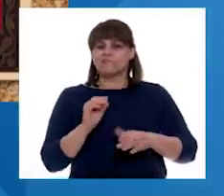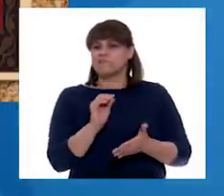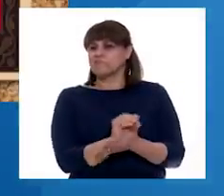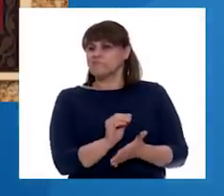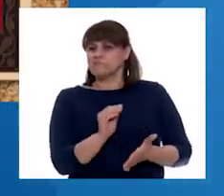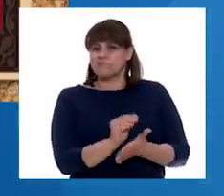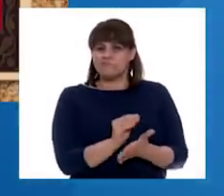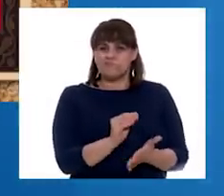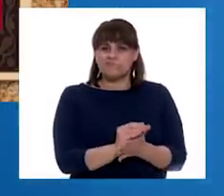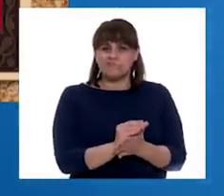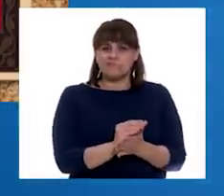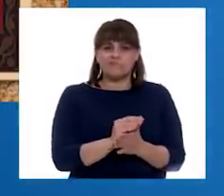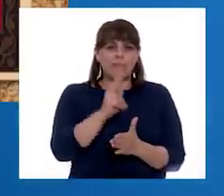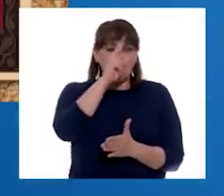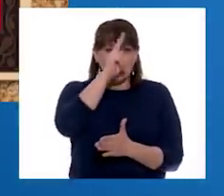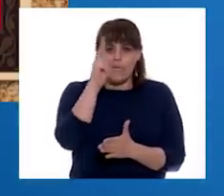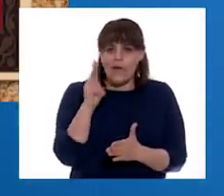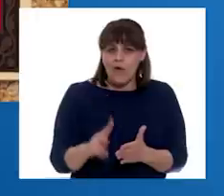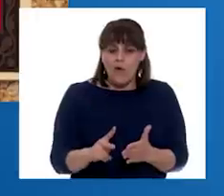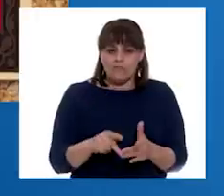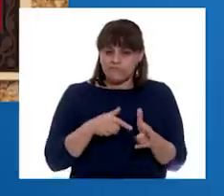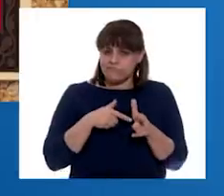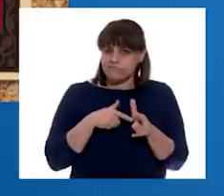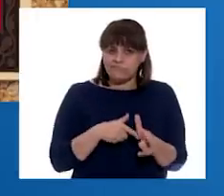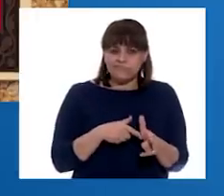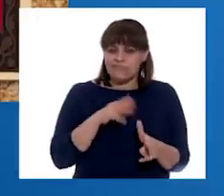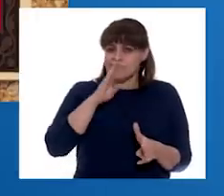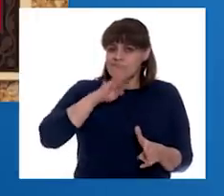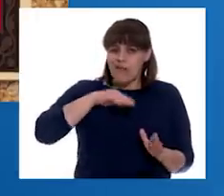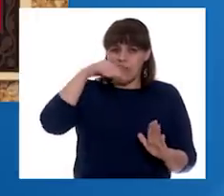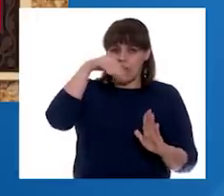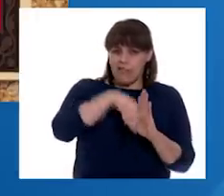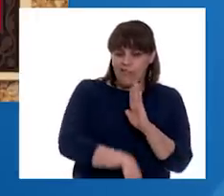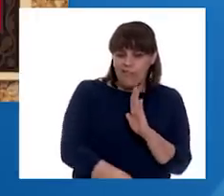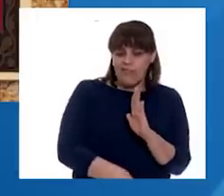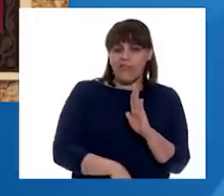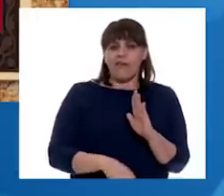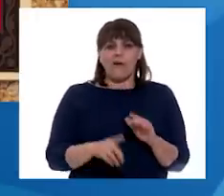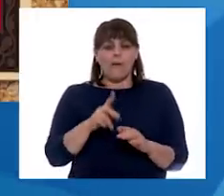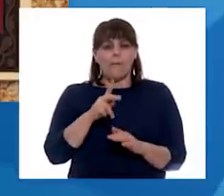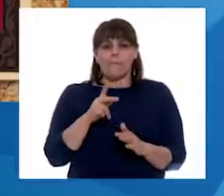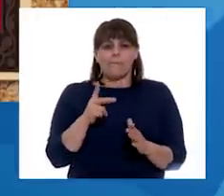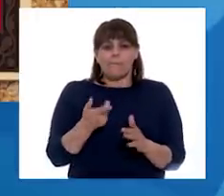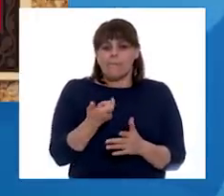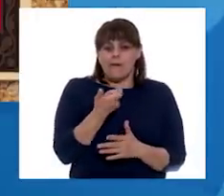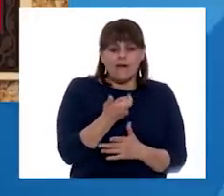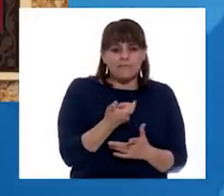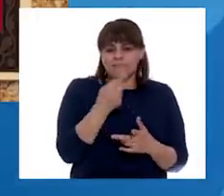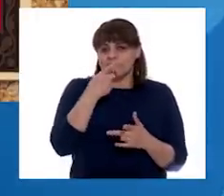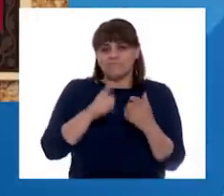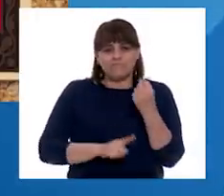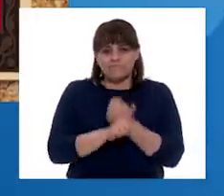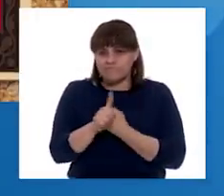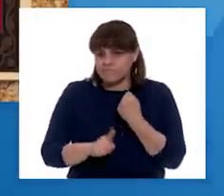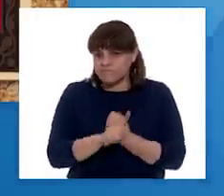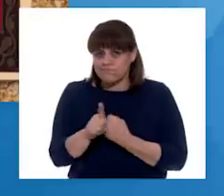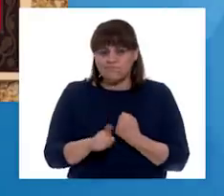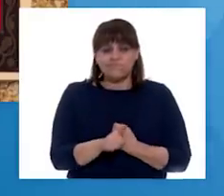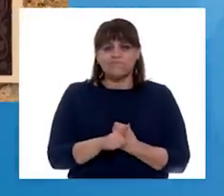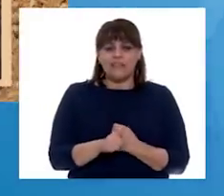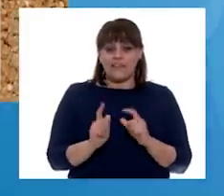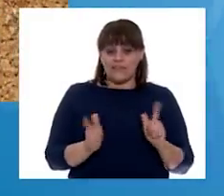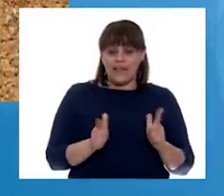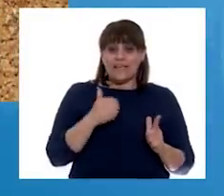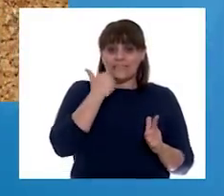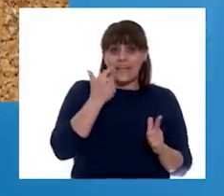provoca más inestabilidad. Se multiplican impuestos, los préstamos también. Y en el norte del país, Texas buscaba su integración a